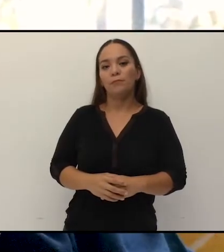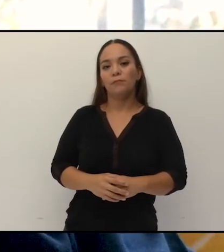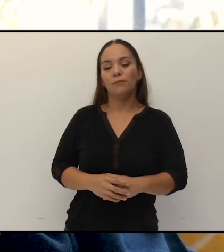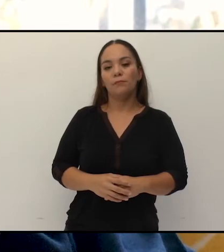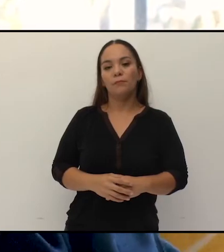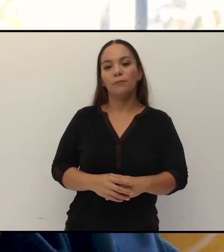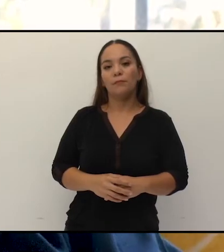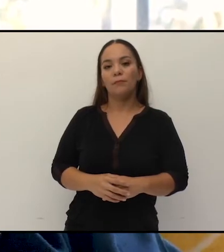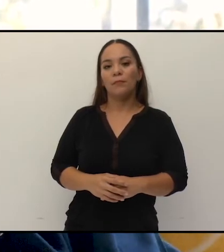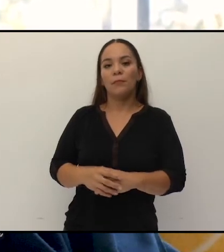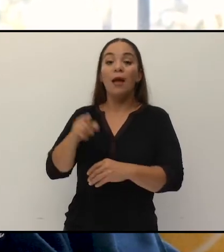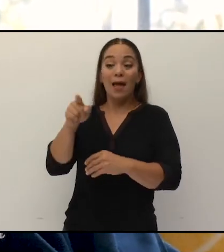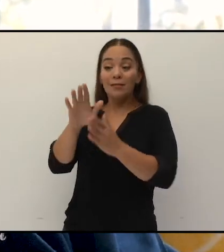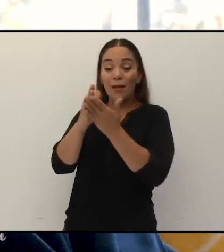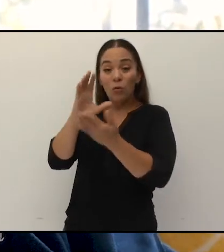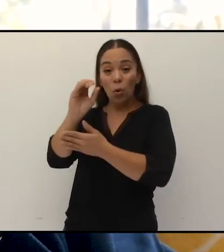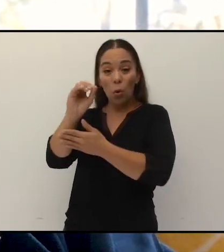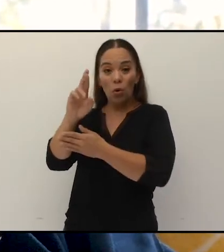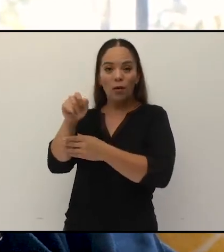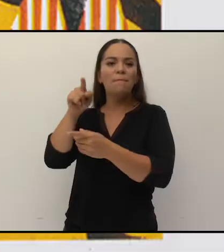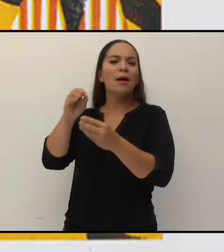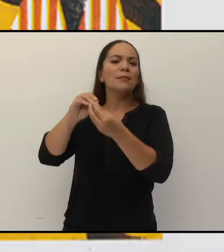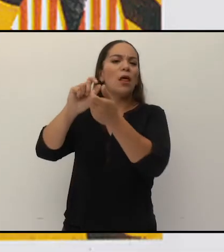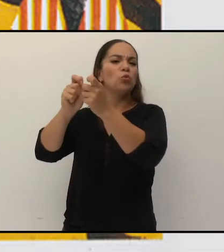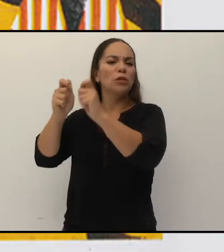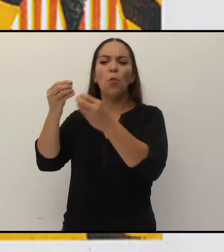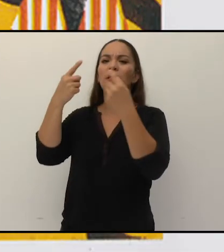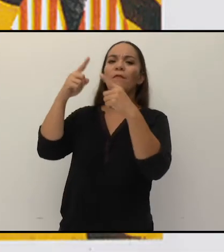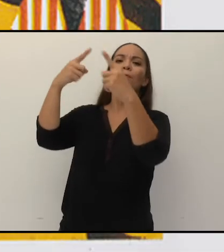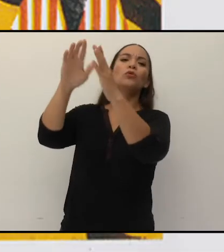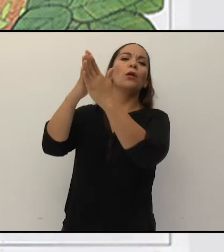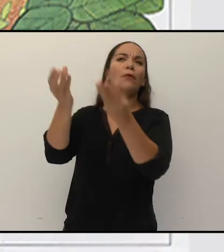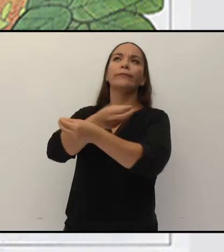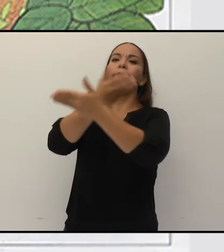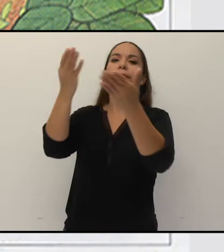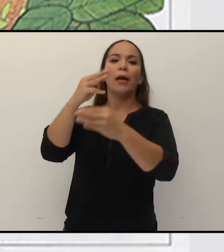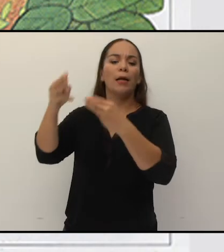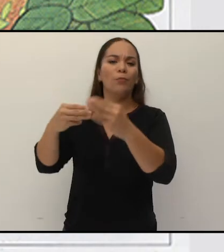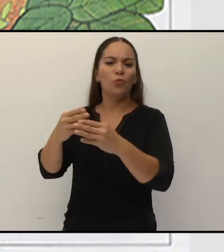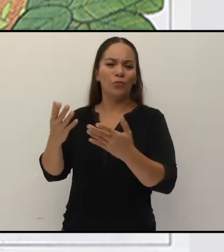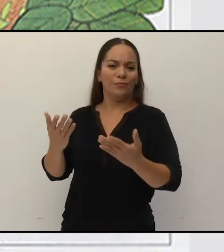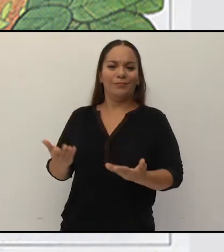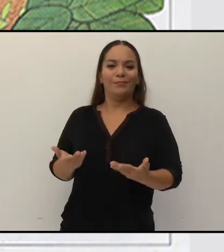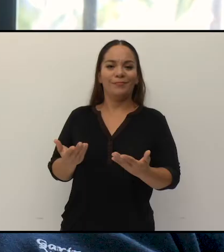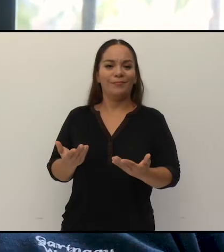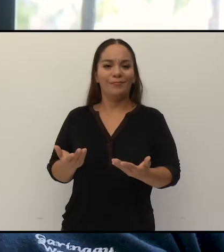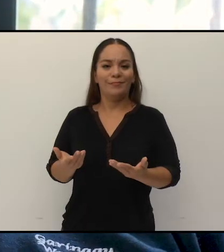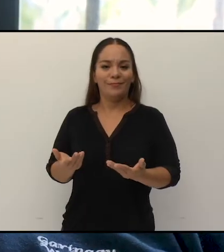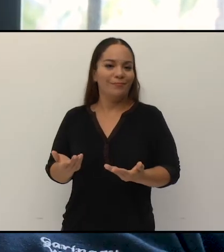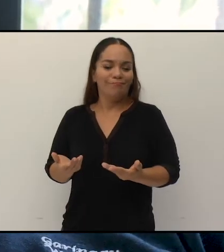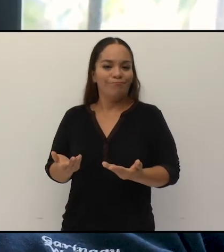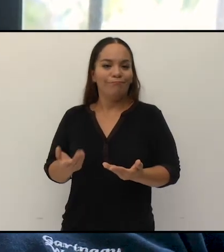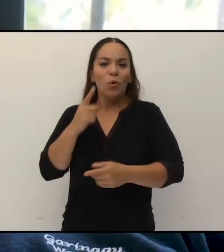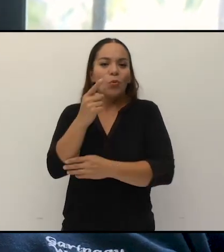un orgullo nacional, es el libro más traducido, más divulgado en todo el mundo, y que cómo es posible. Y tal